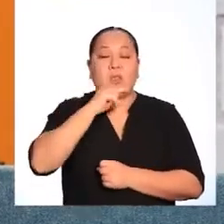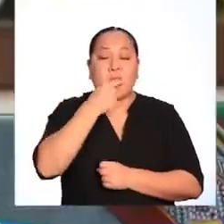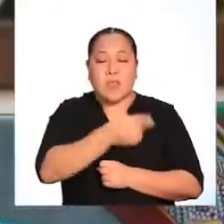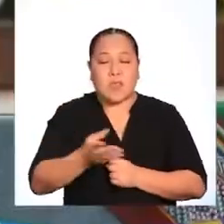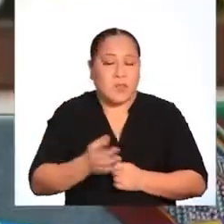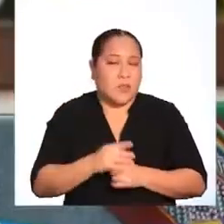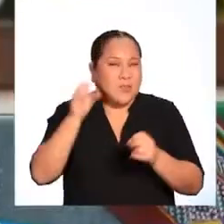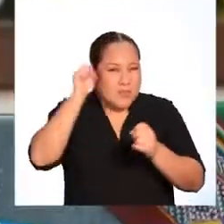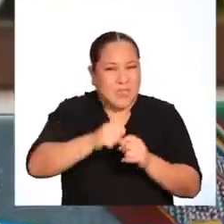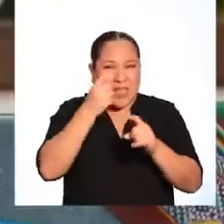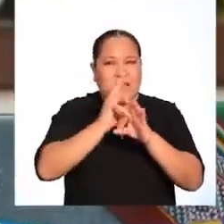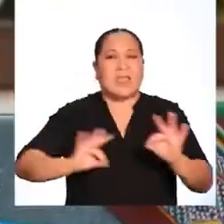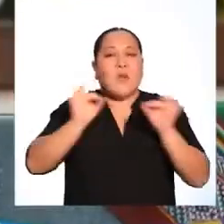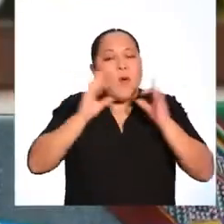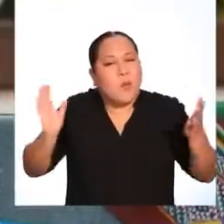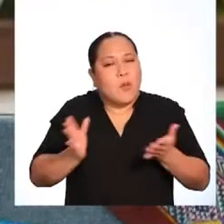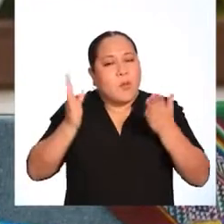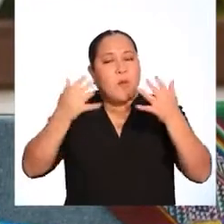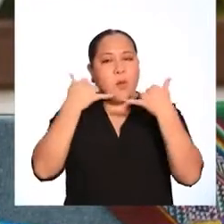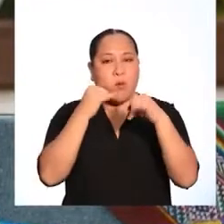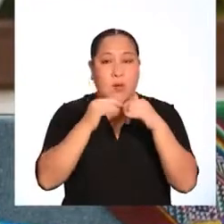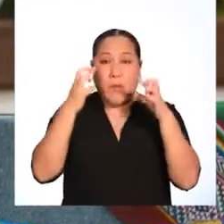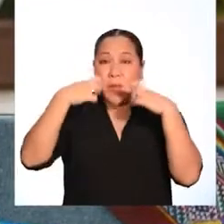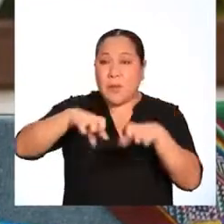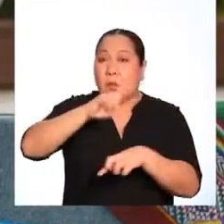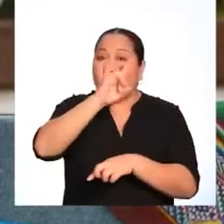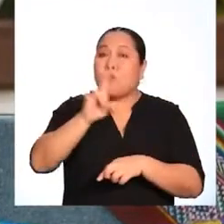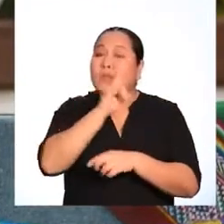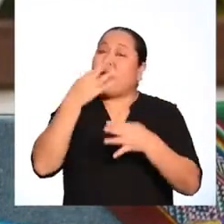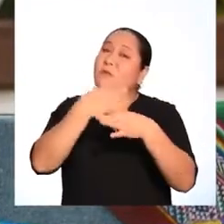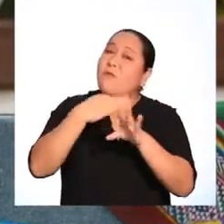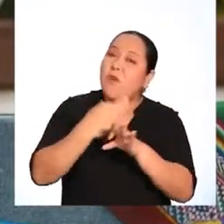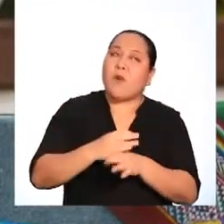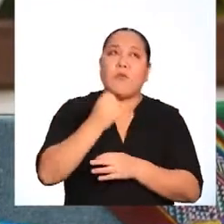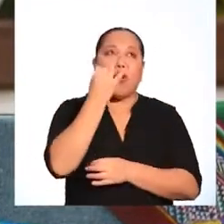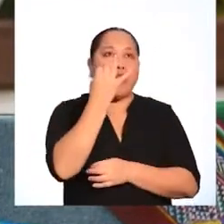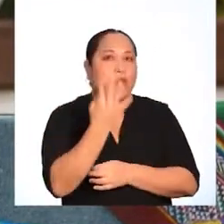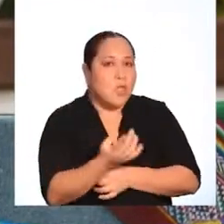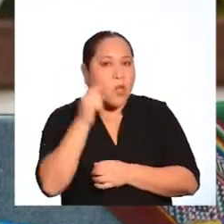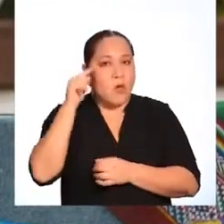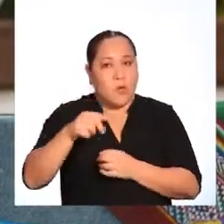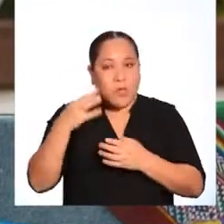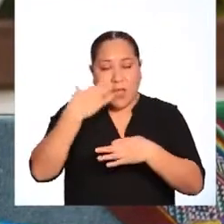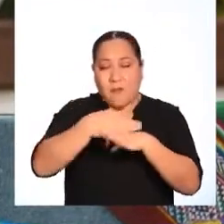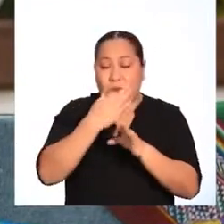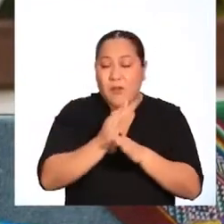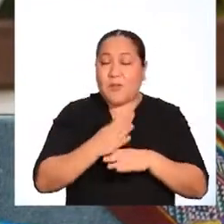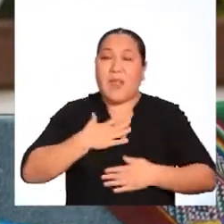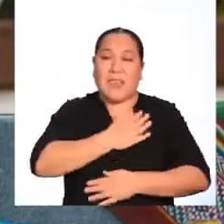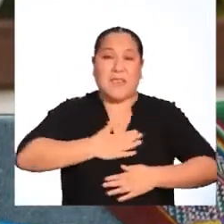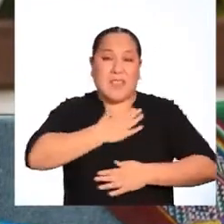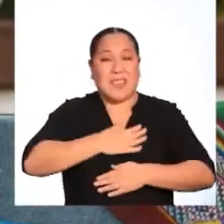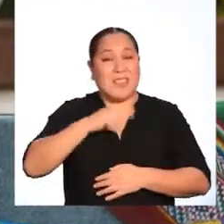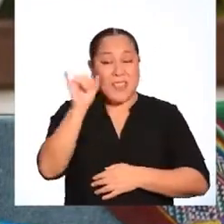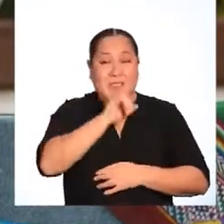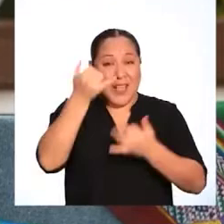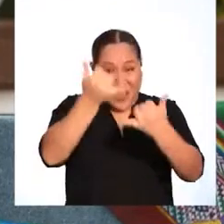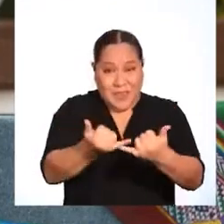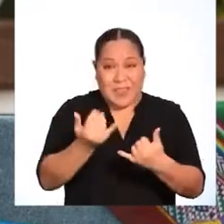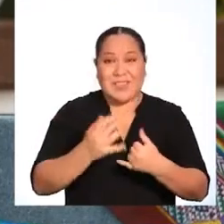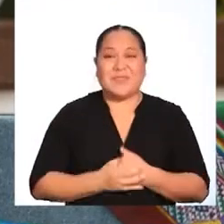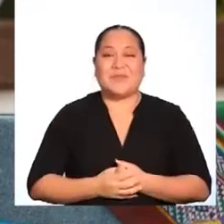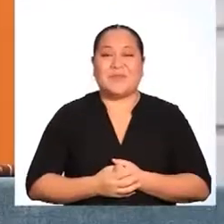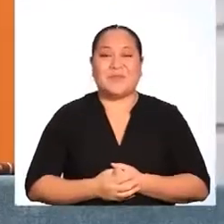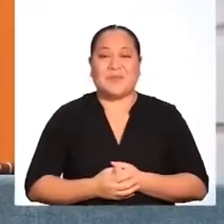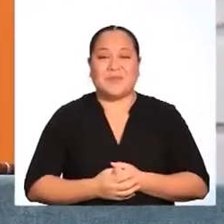niños que importante es promover juegos que les permitan utilizar estrategias como el conteo de una manera divertida como